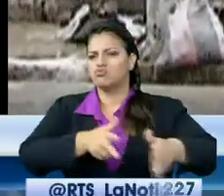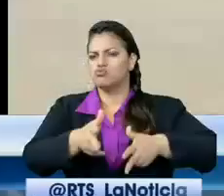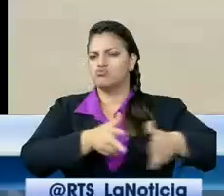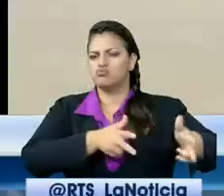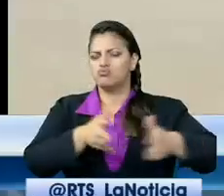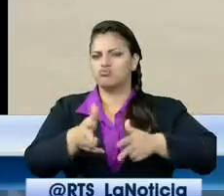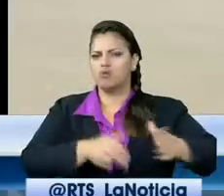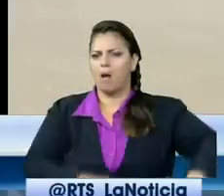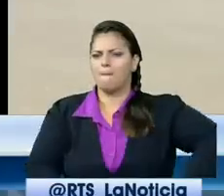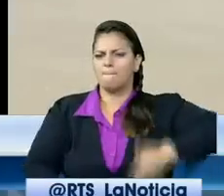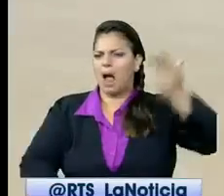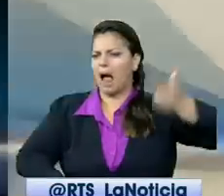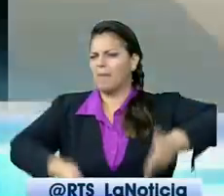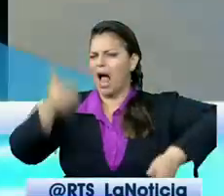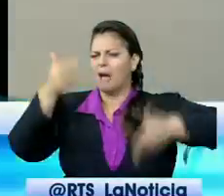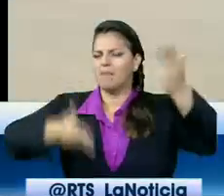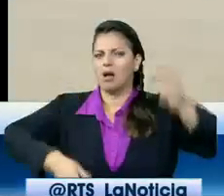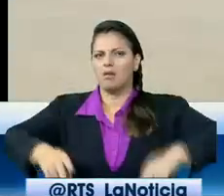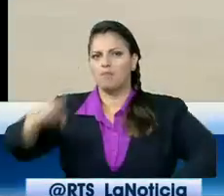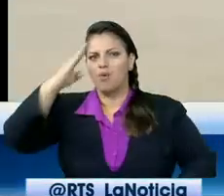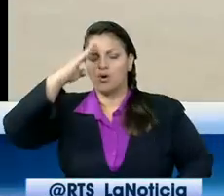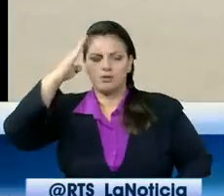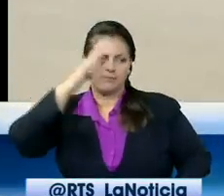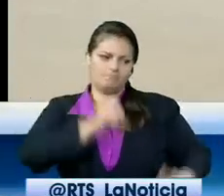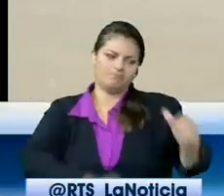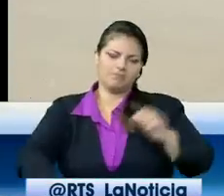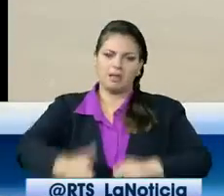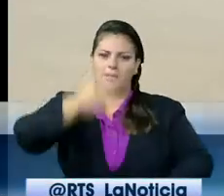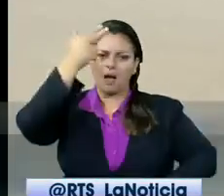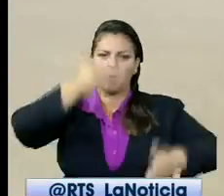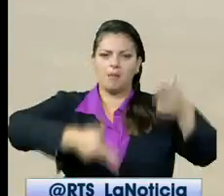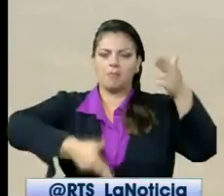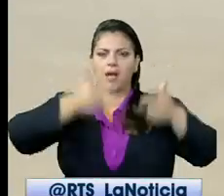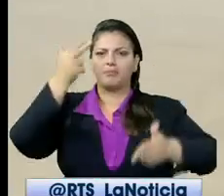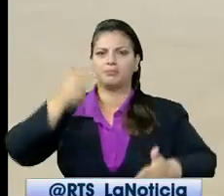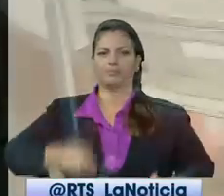también. Informó Charlie Pisa.